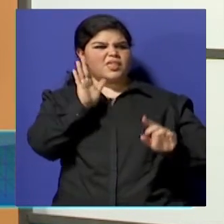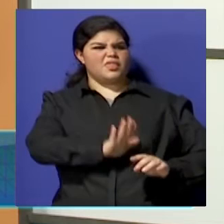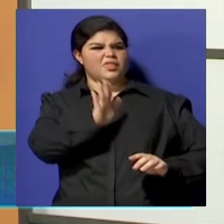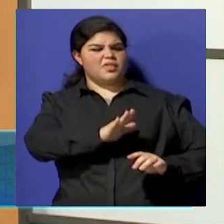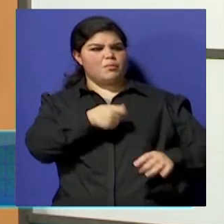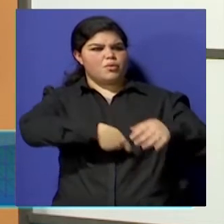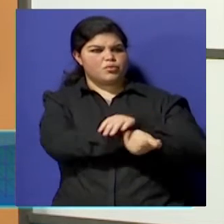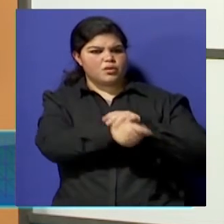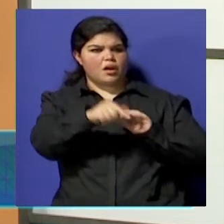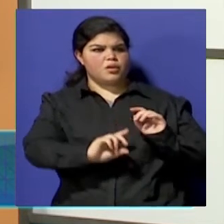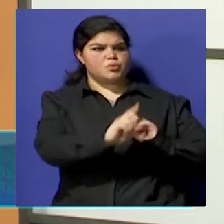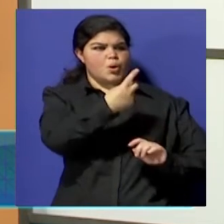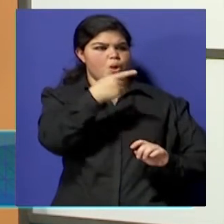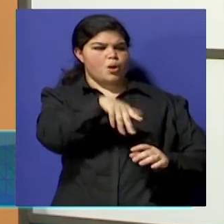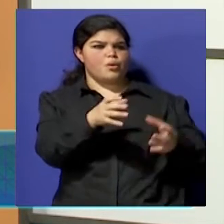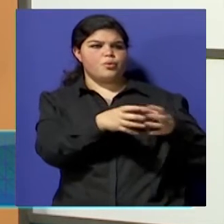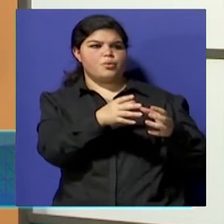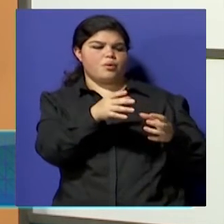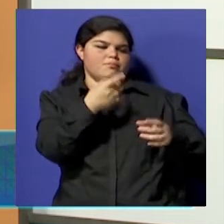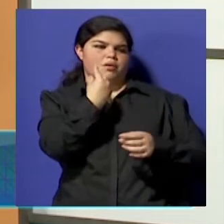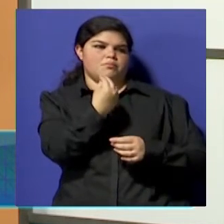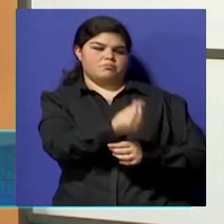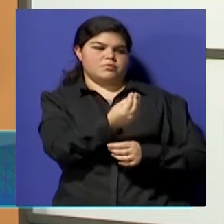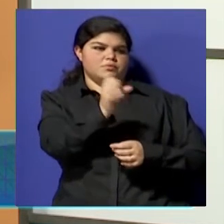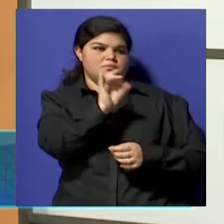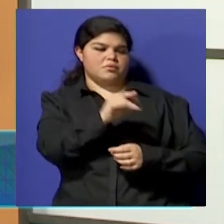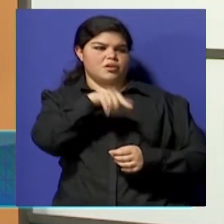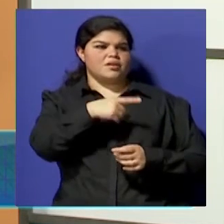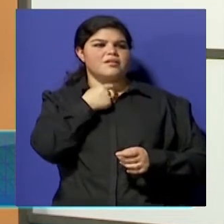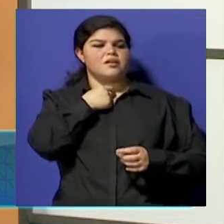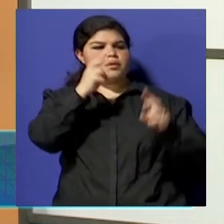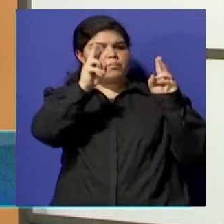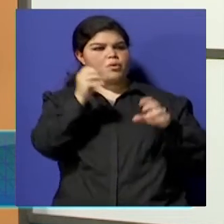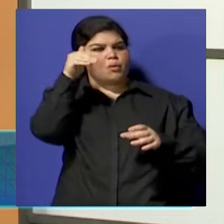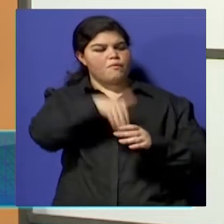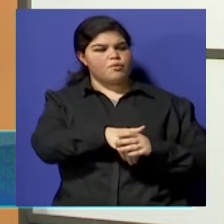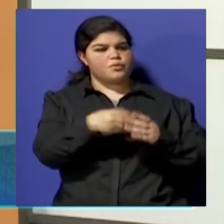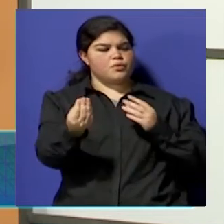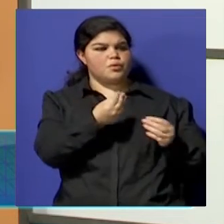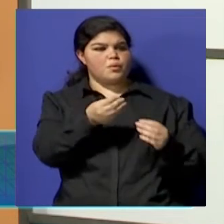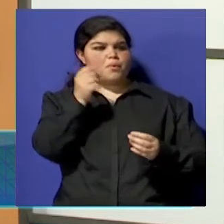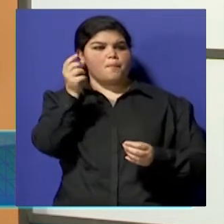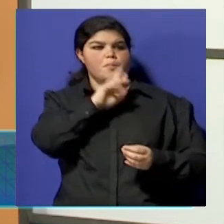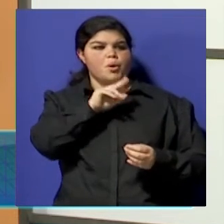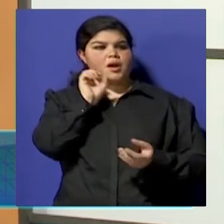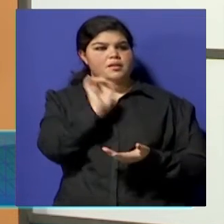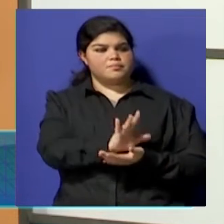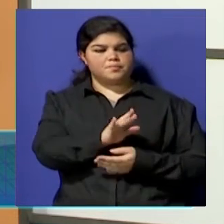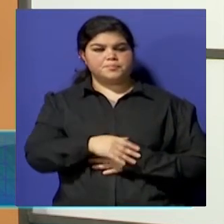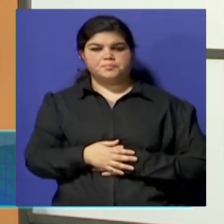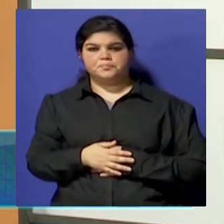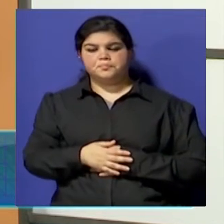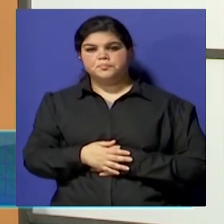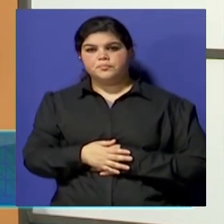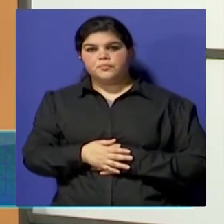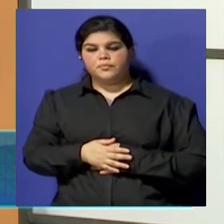corrupción dejan sola una figura política. Me gustaría profundizar sobre este concepto tras la destitución de Dilma. Y yo creo que el